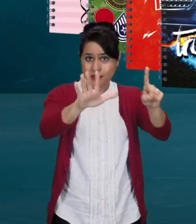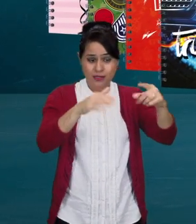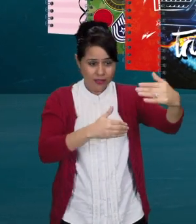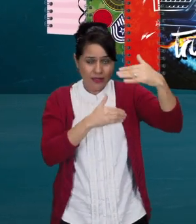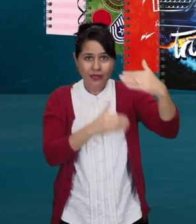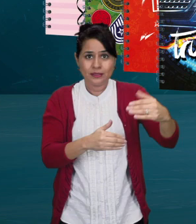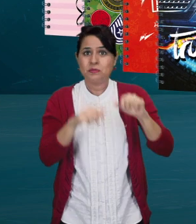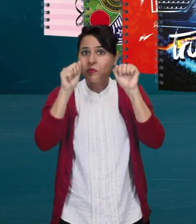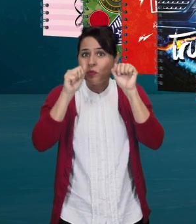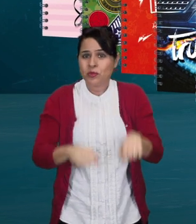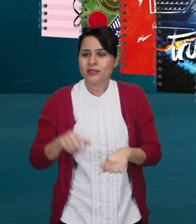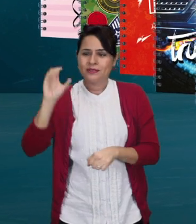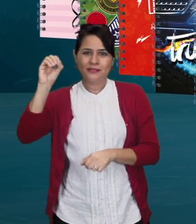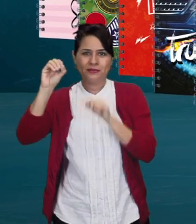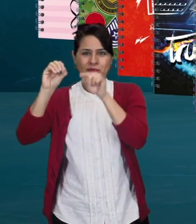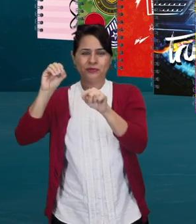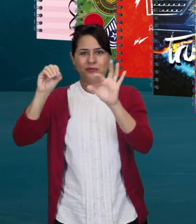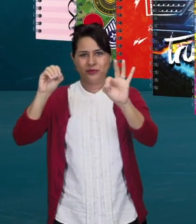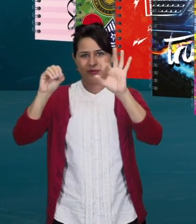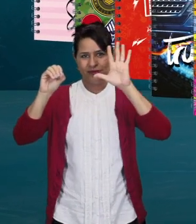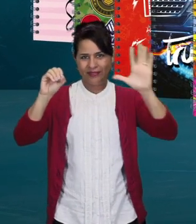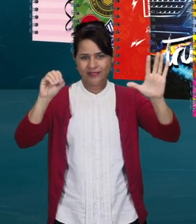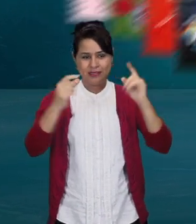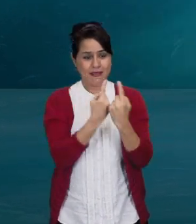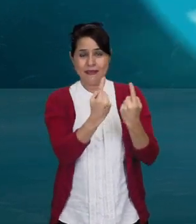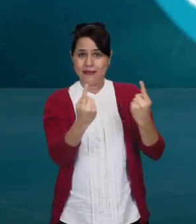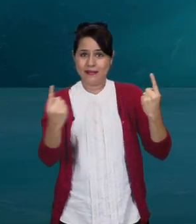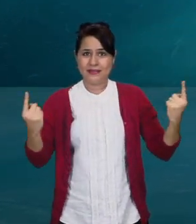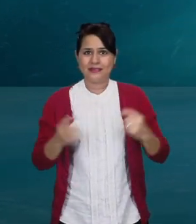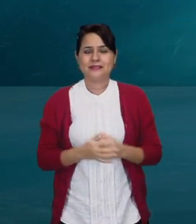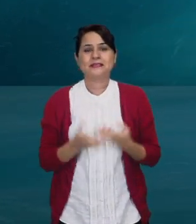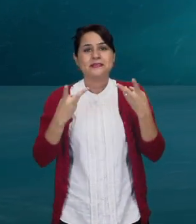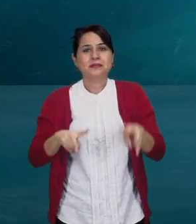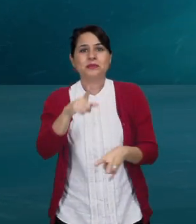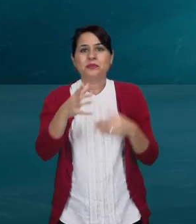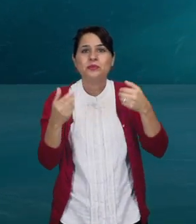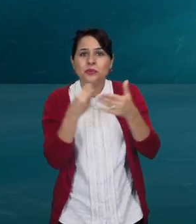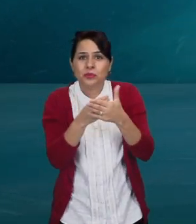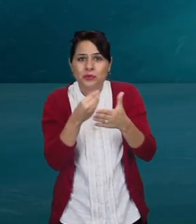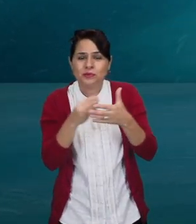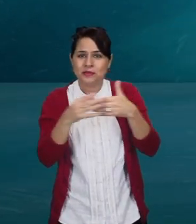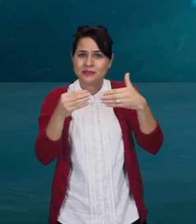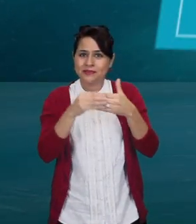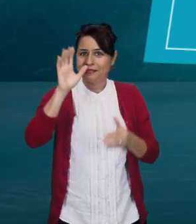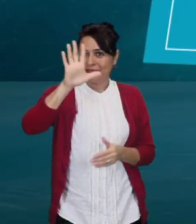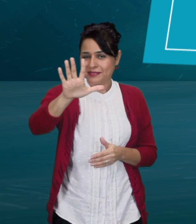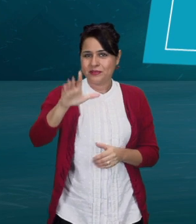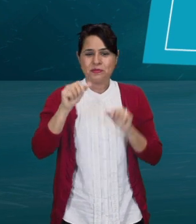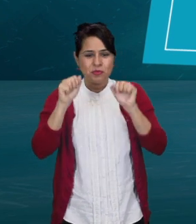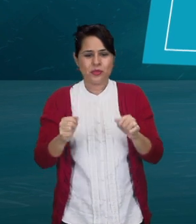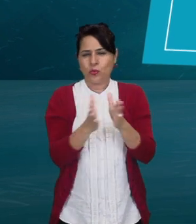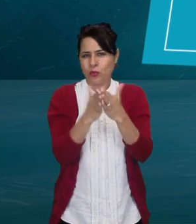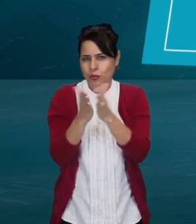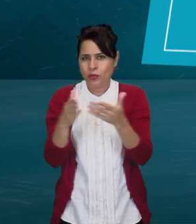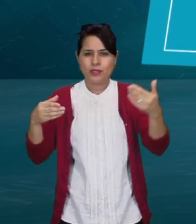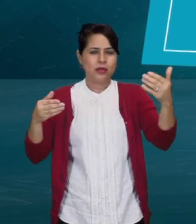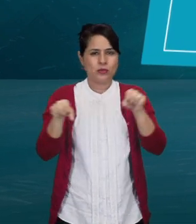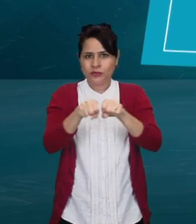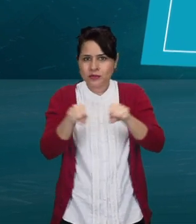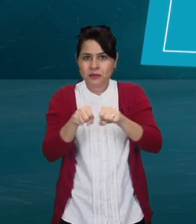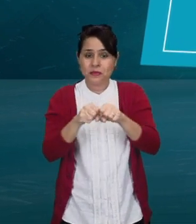llévatelos a 95 centavos cada uno además por cada cinco dólares de compra en útiles y calzado escolar